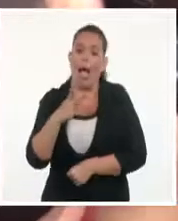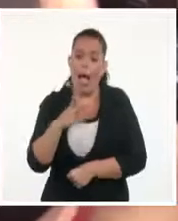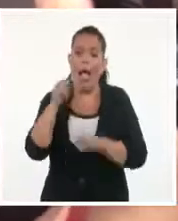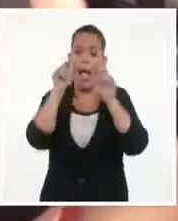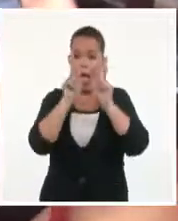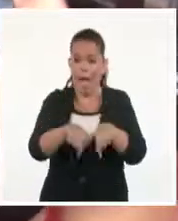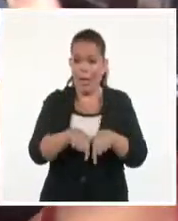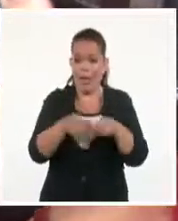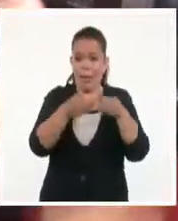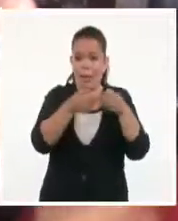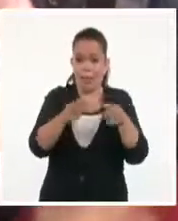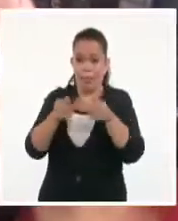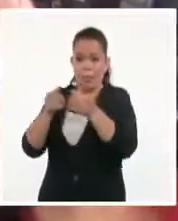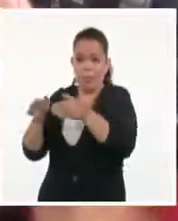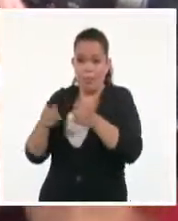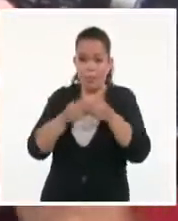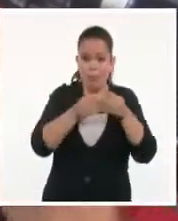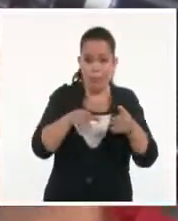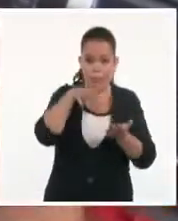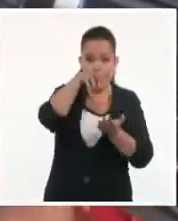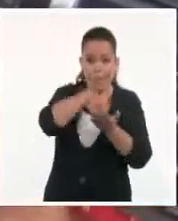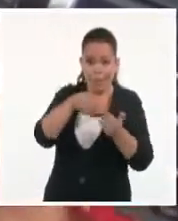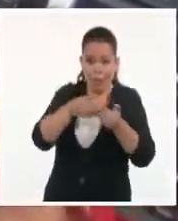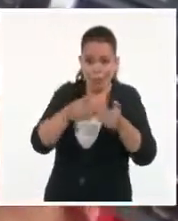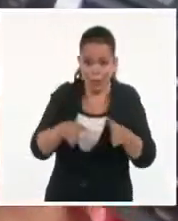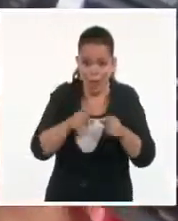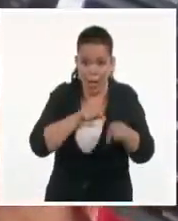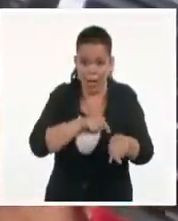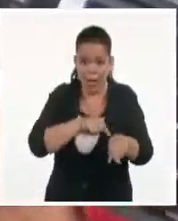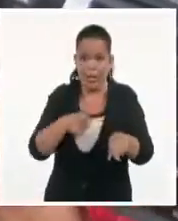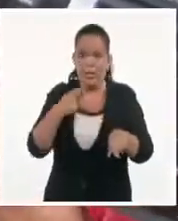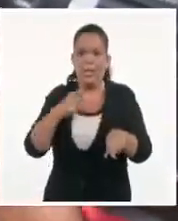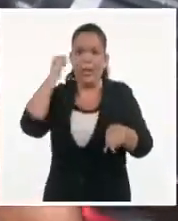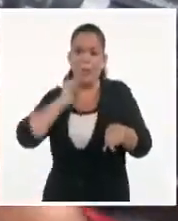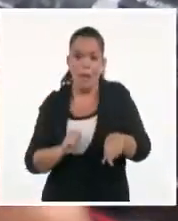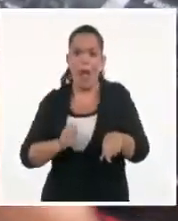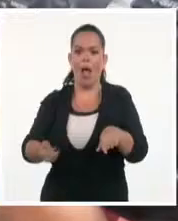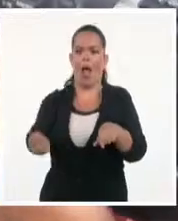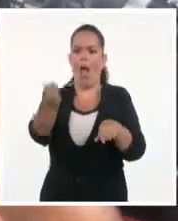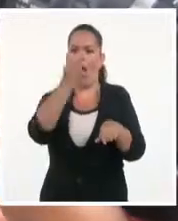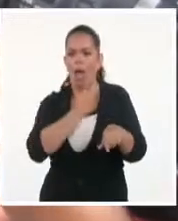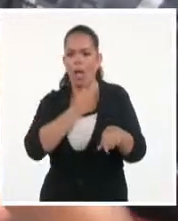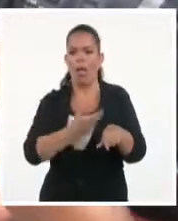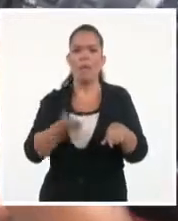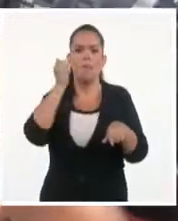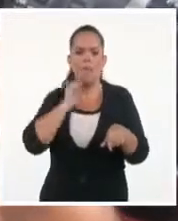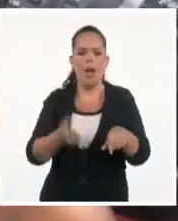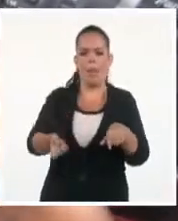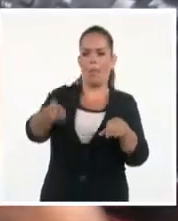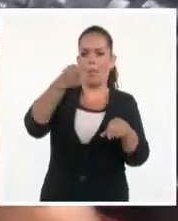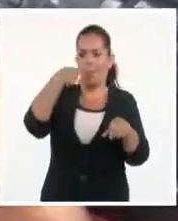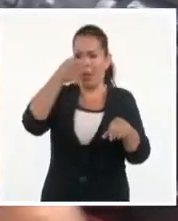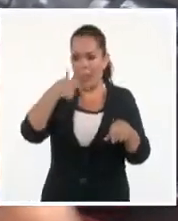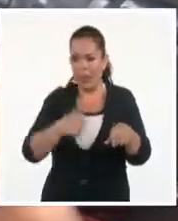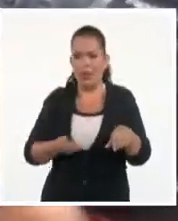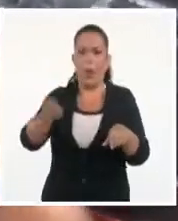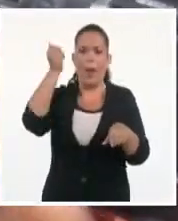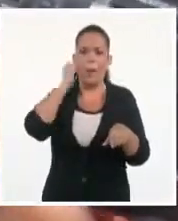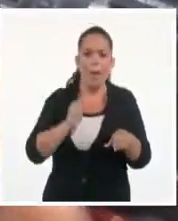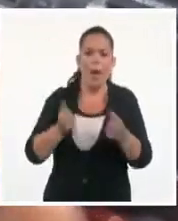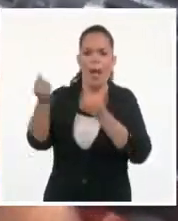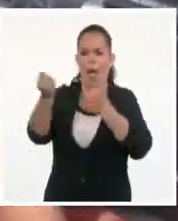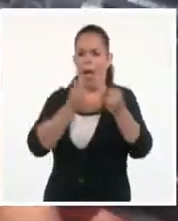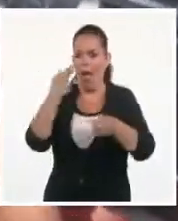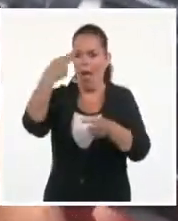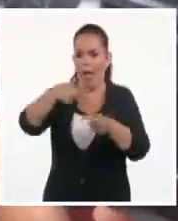salud tenemos que desplazar de un lugar a otro. Pero mientras más ingresados tenemos, más consumo de medicamentos. Hay también, todas esas son cosas que van